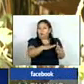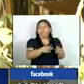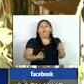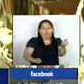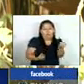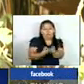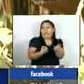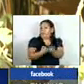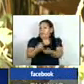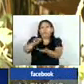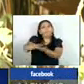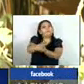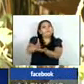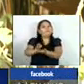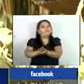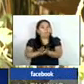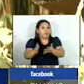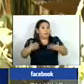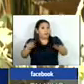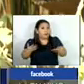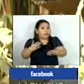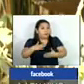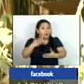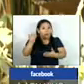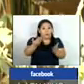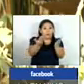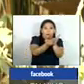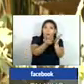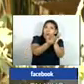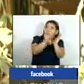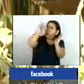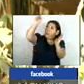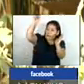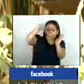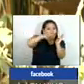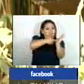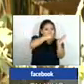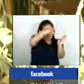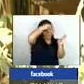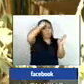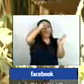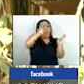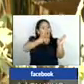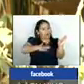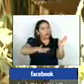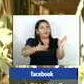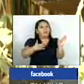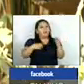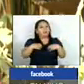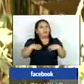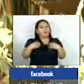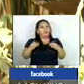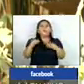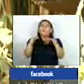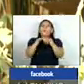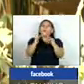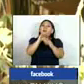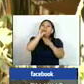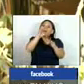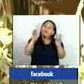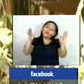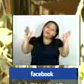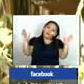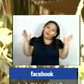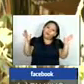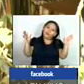apoyarnos los unos a los otros. O sea, servir el Evangelio de Dios en nuestra vida para apoyar al hermano. Aparte, Jesús lo decía, pues todo lo que hagan